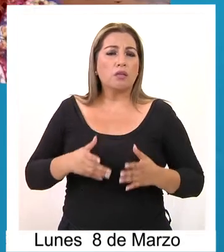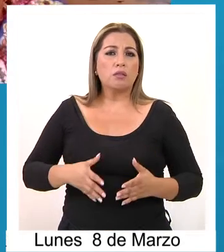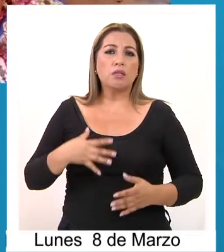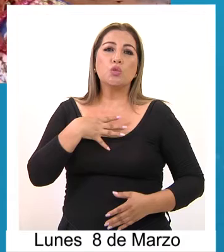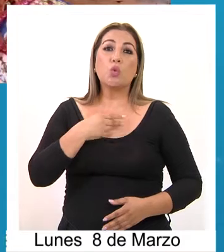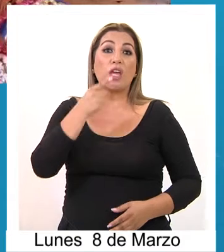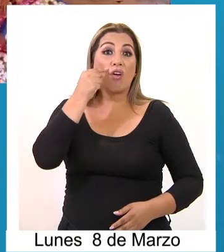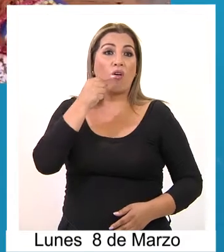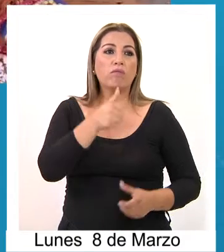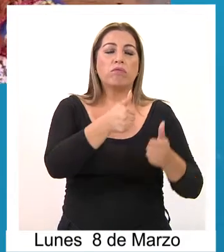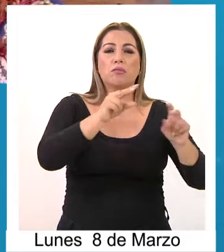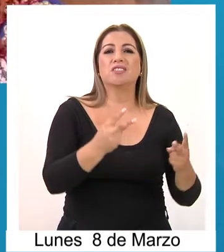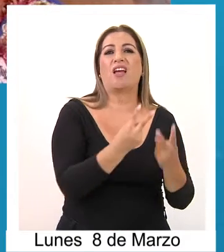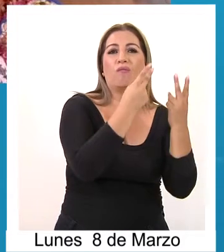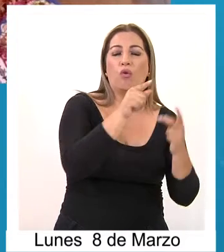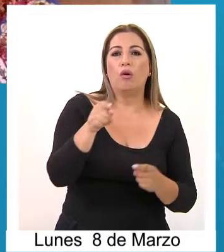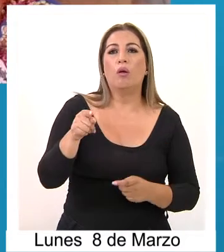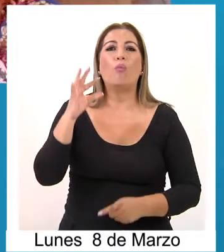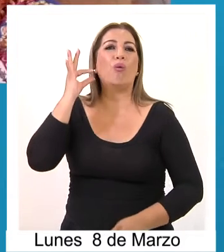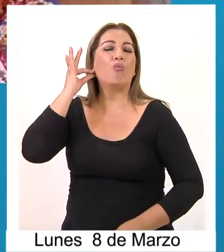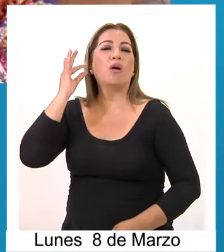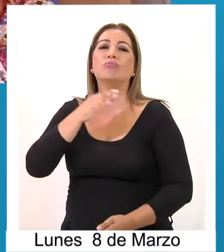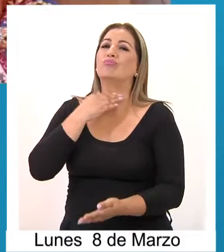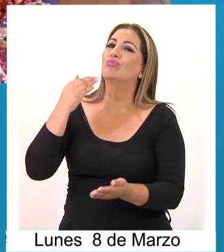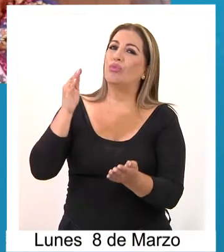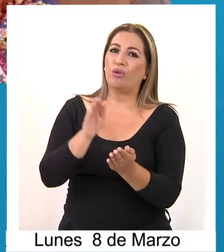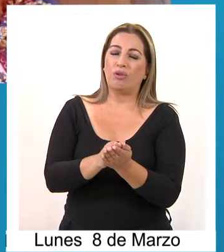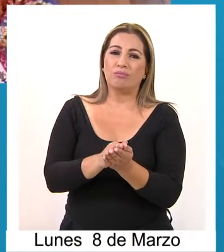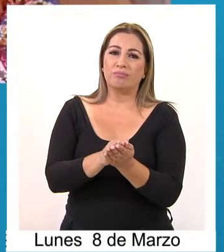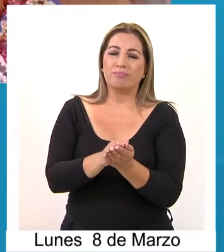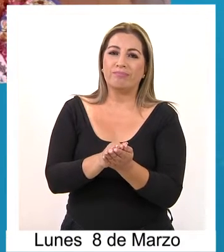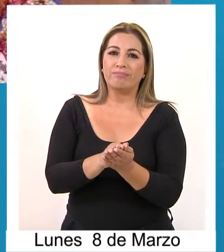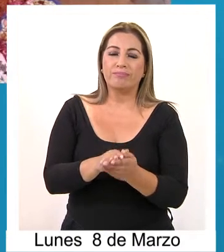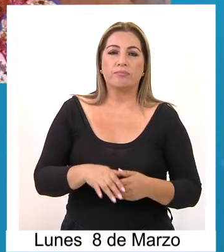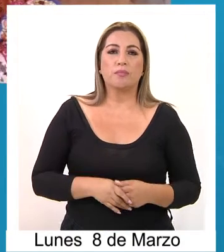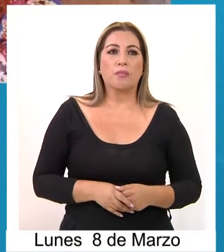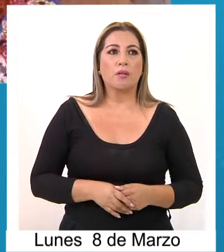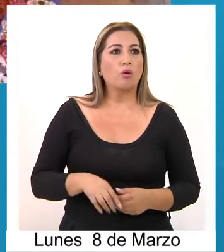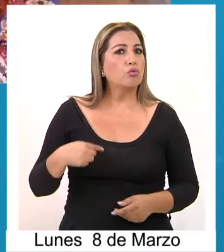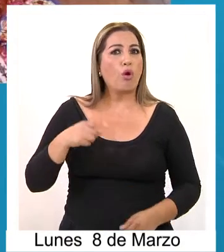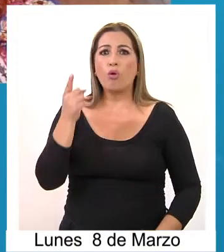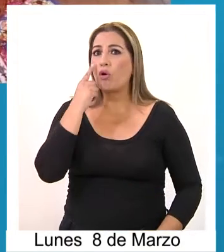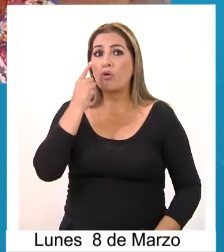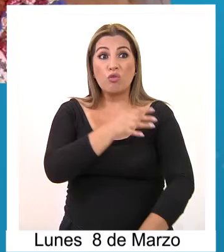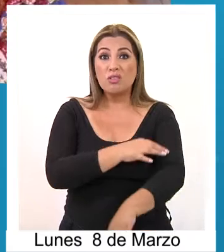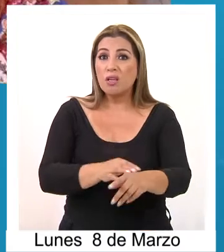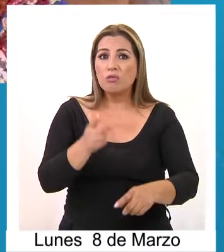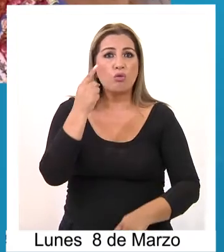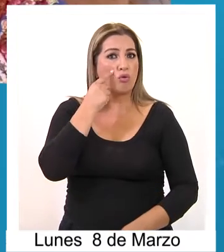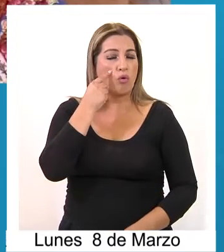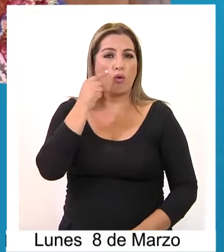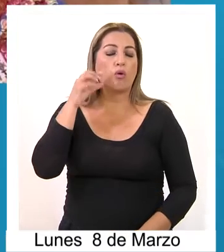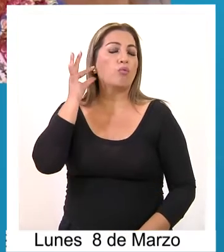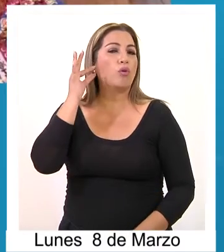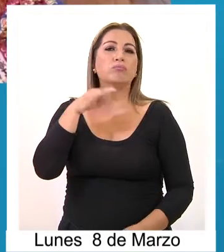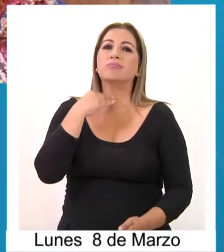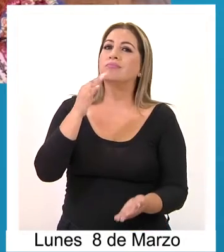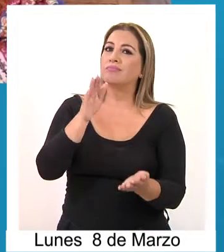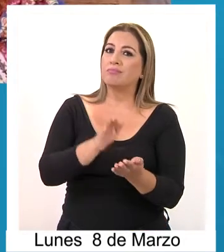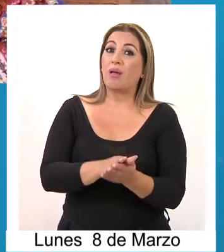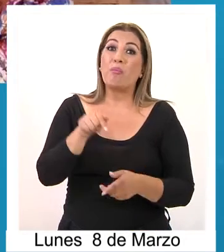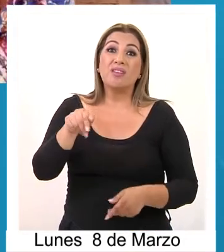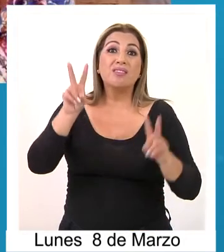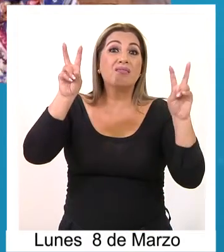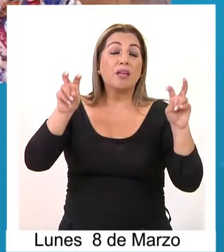término, pero ella falleció de complicaciones trombóticas después del parto. No conozco más muertes en Chile, pero tú Ya. sabes que este es un tema que